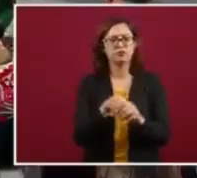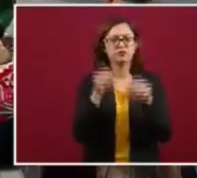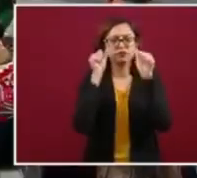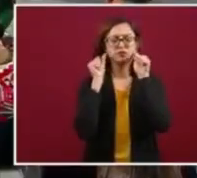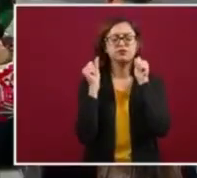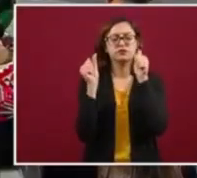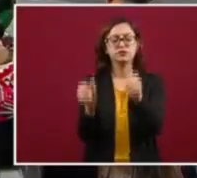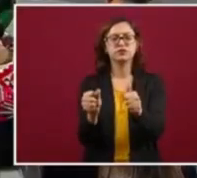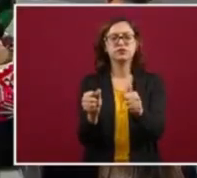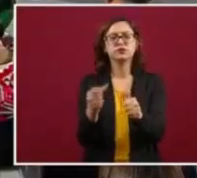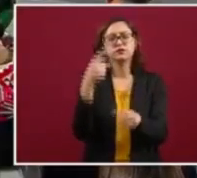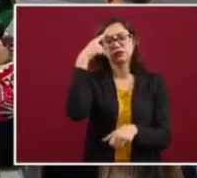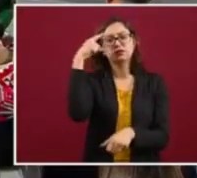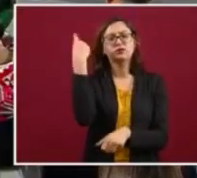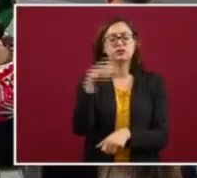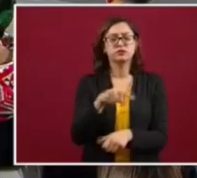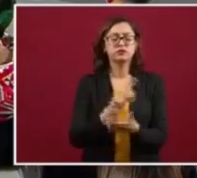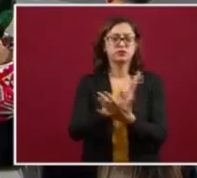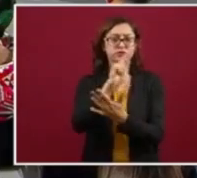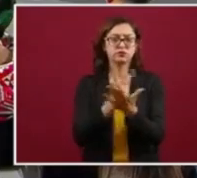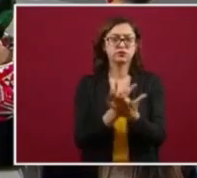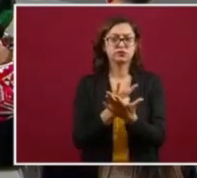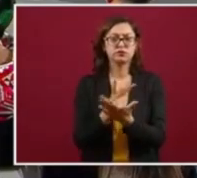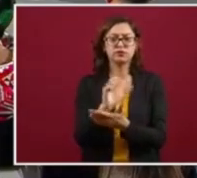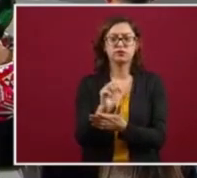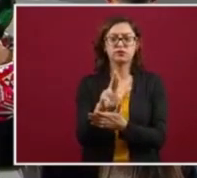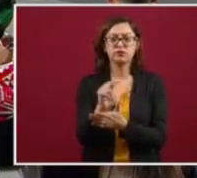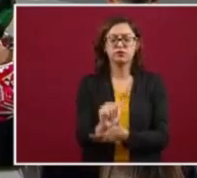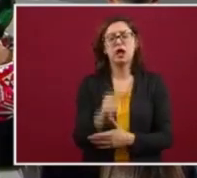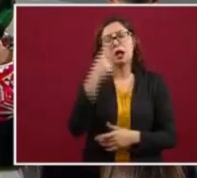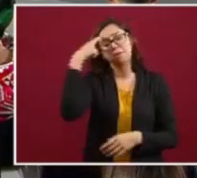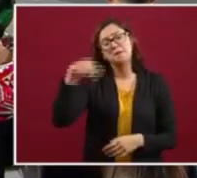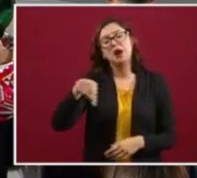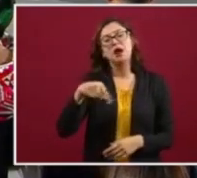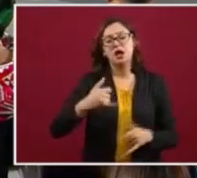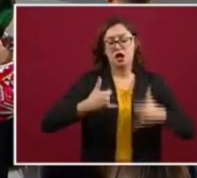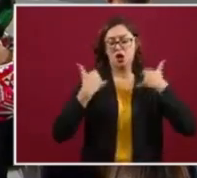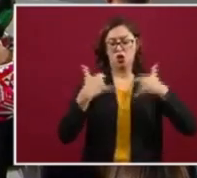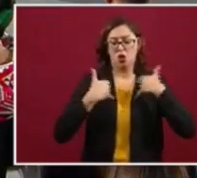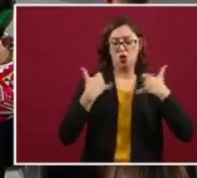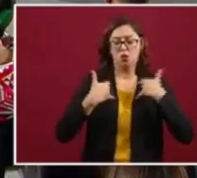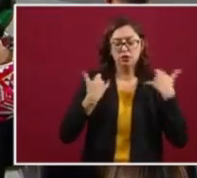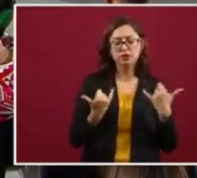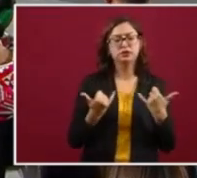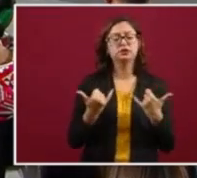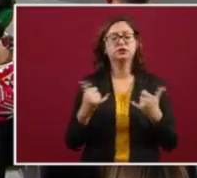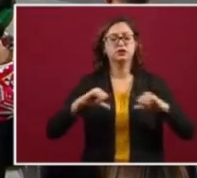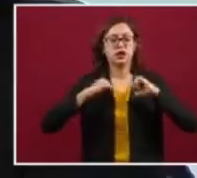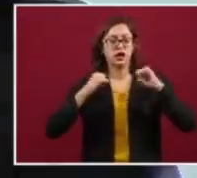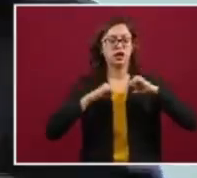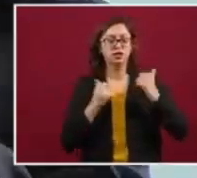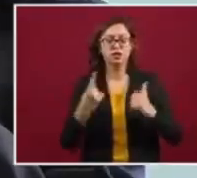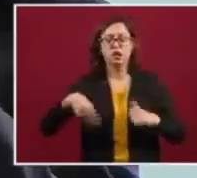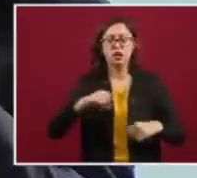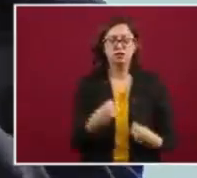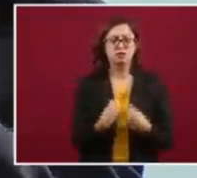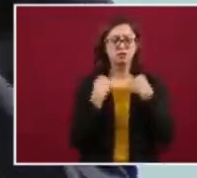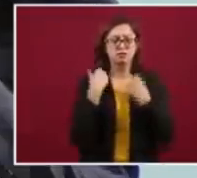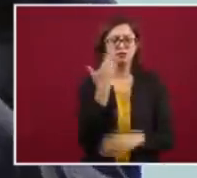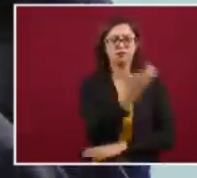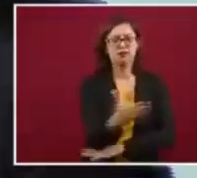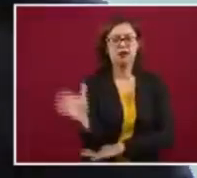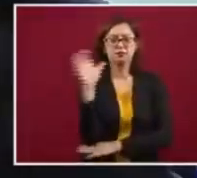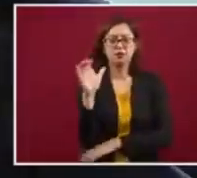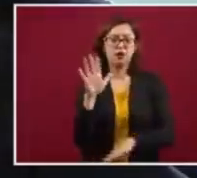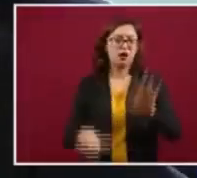para el programa CARAS de jóvenes adolescentes rurales, y muchas veces